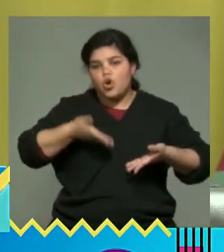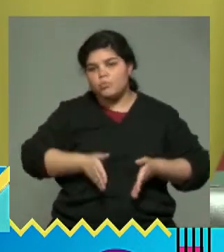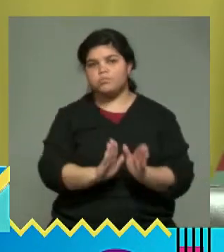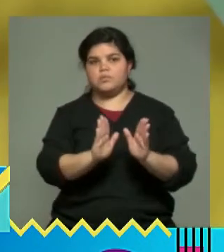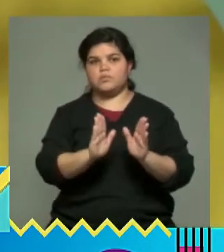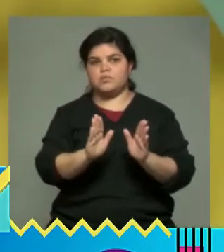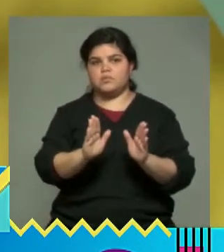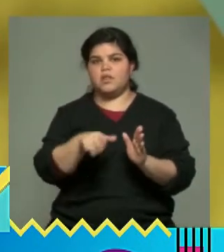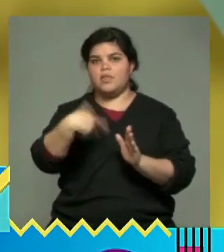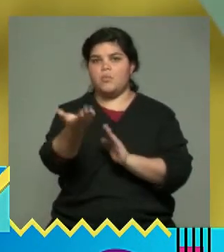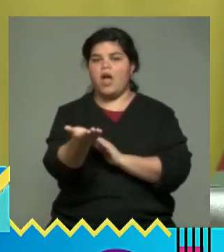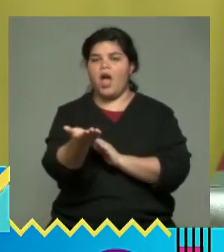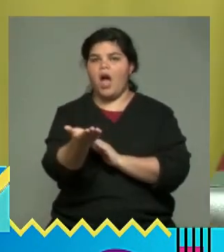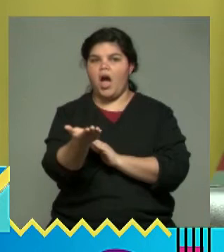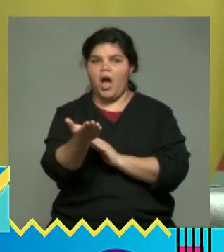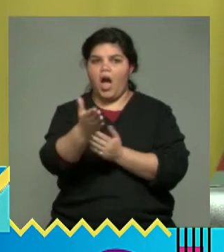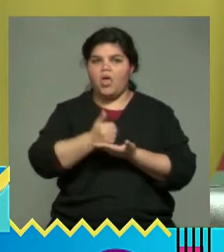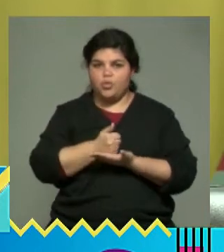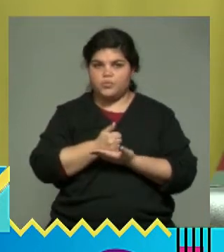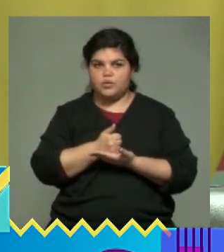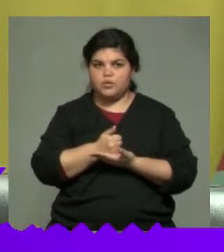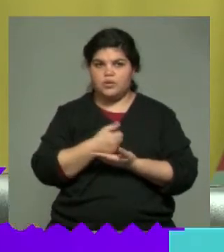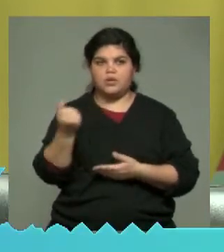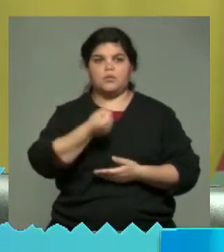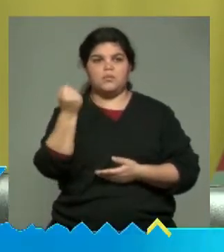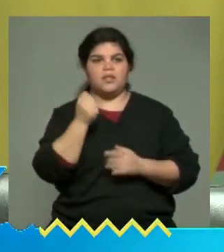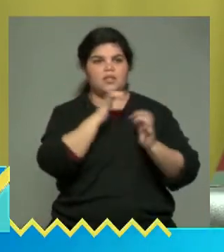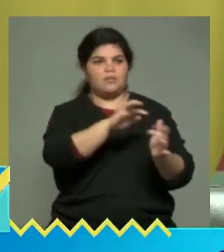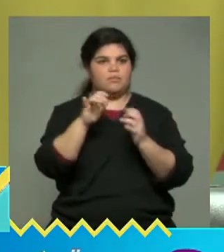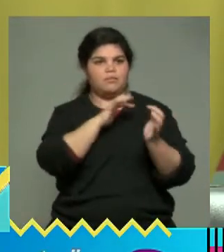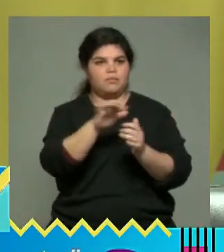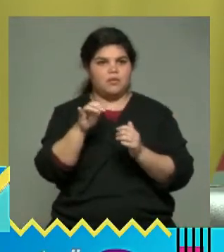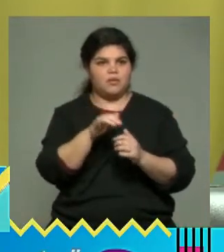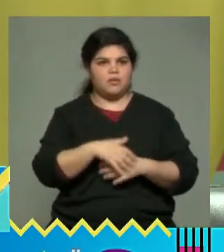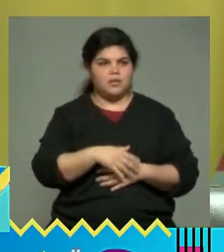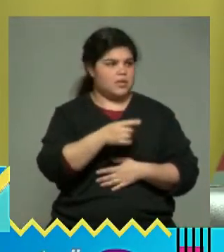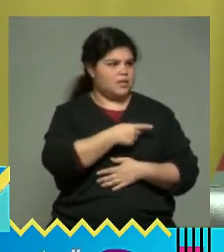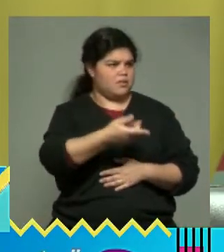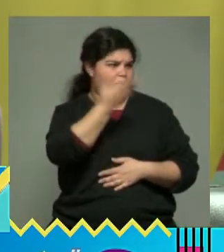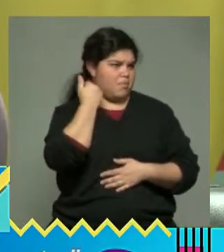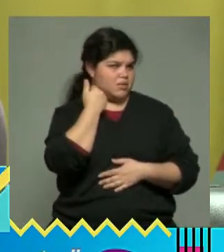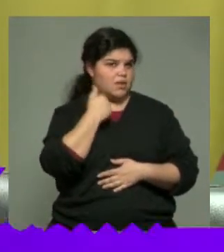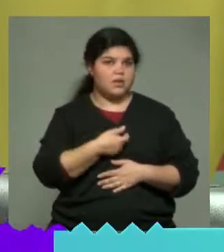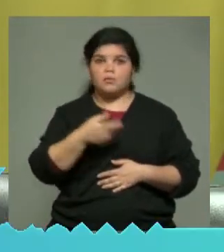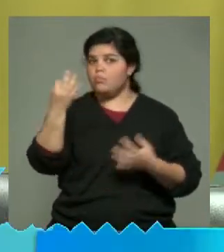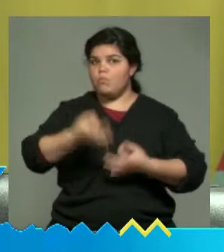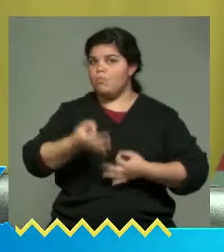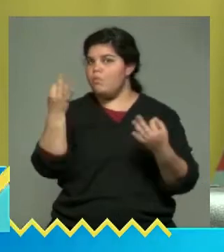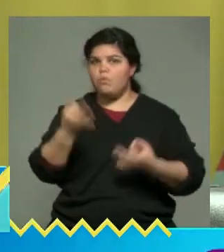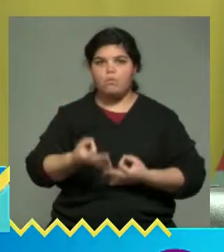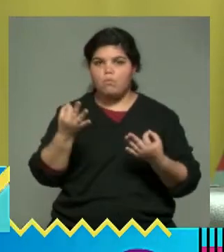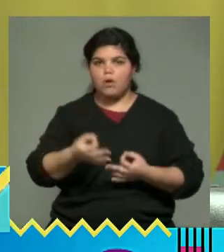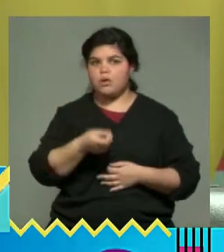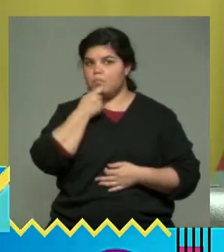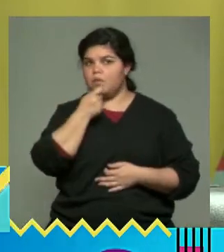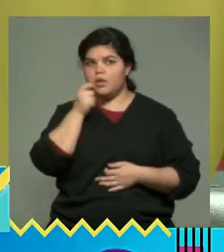sería genial si pudiéramos tener un debate de cómo mejorar el sistema de adopción. Lo tuvimos hace una semana pasada, ¿no, Chela? La semana pasada. Ay, qué bueno. Bueno, eso por